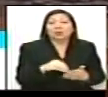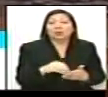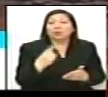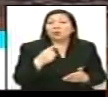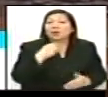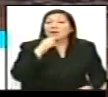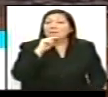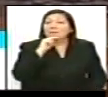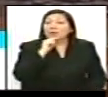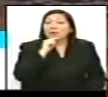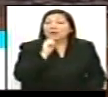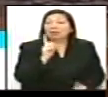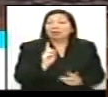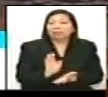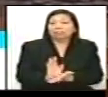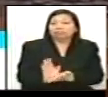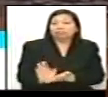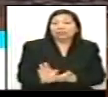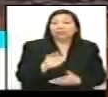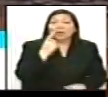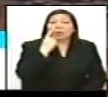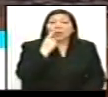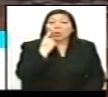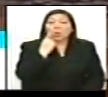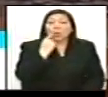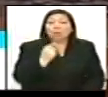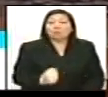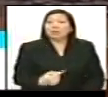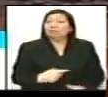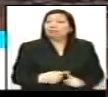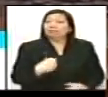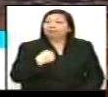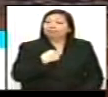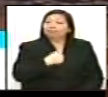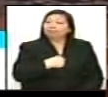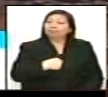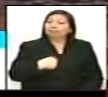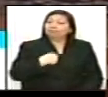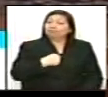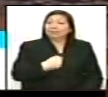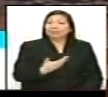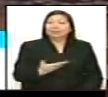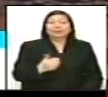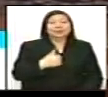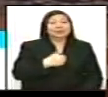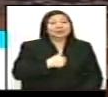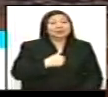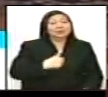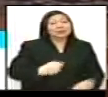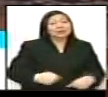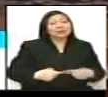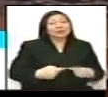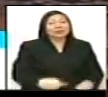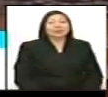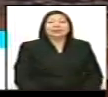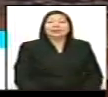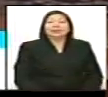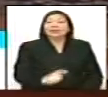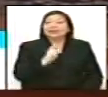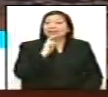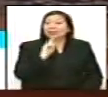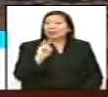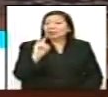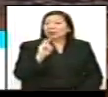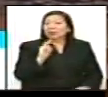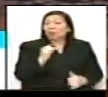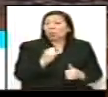solo de mujeres era discriminatorio de los hombres. Y lamentablemente es el mismo discurso que se ha estado utilizando